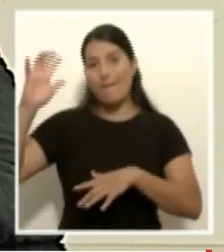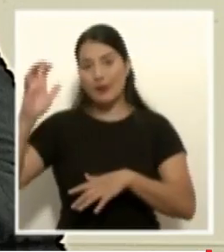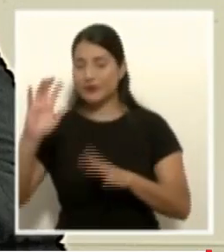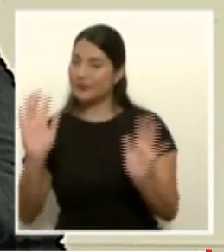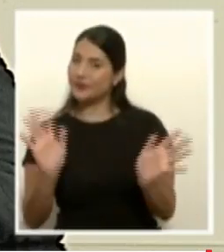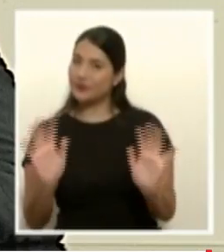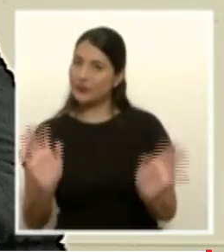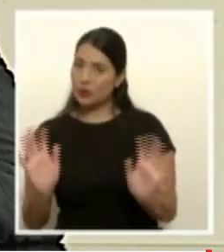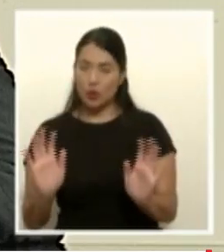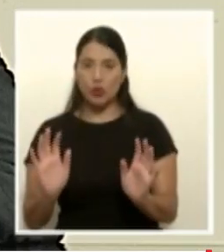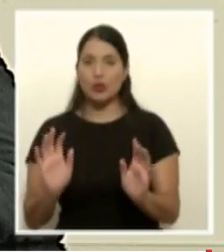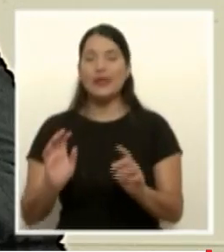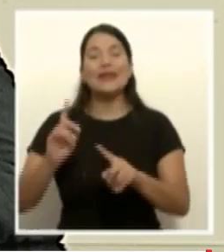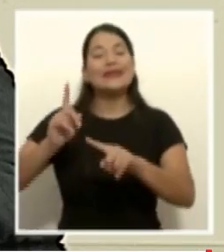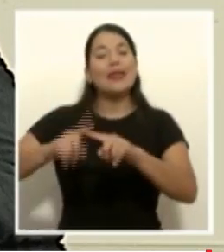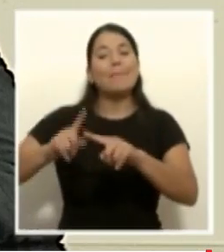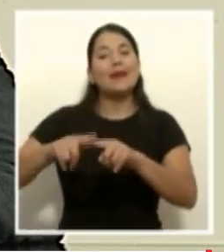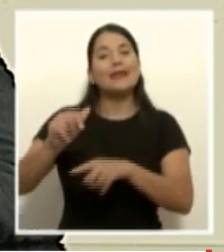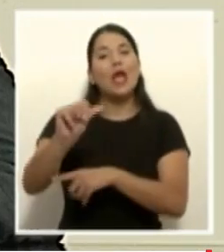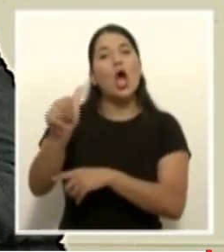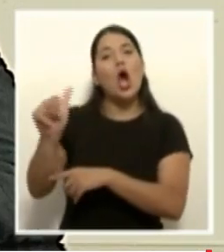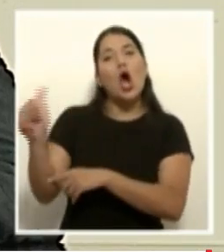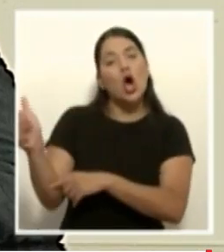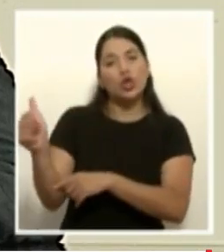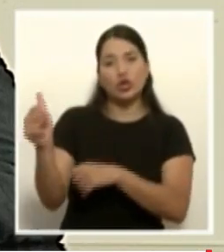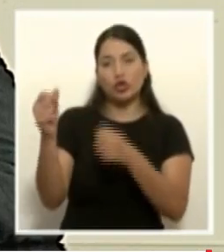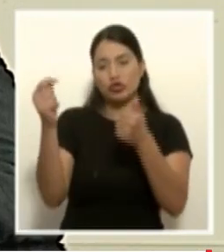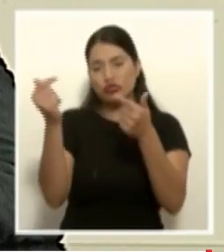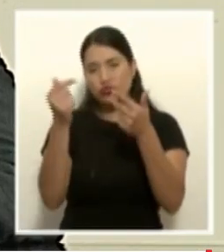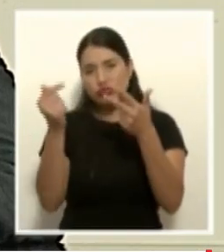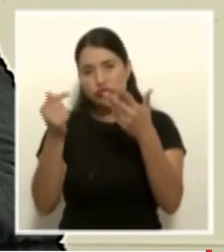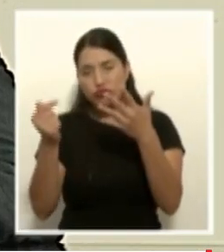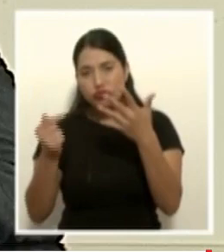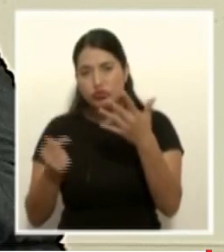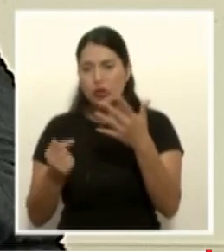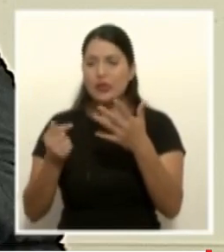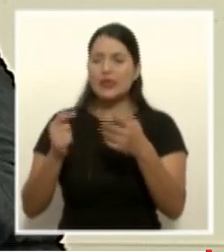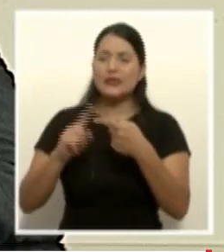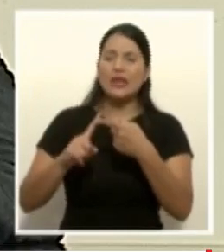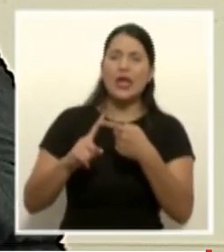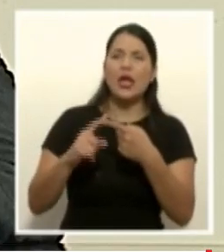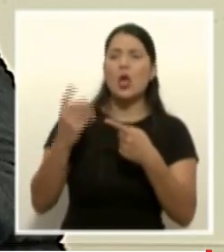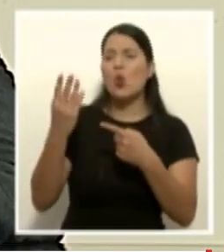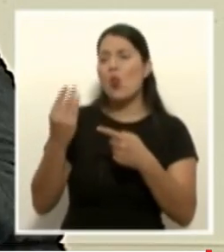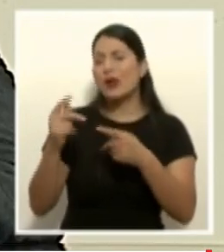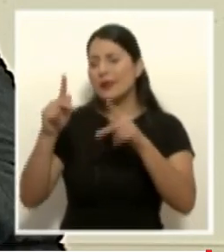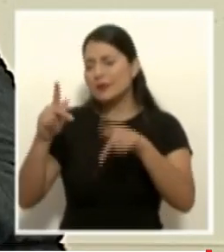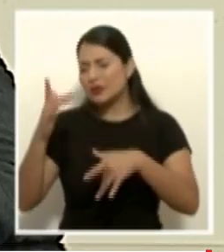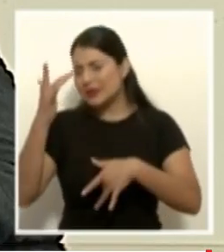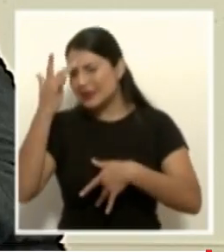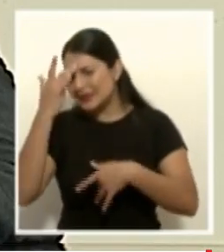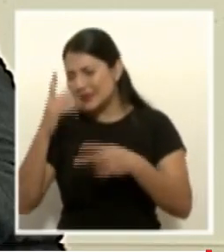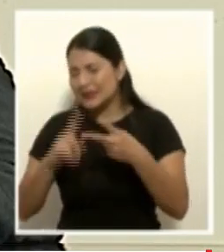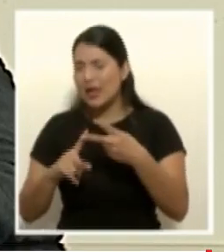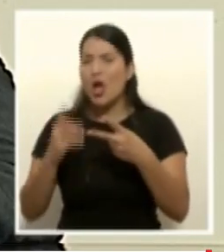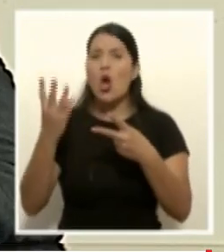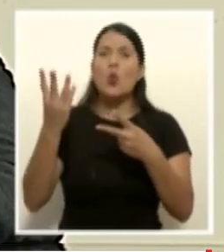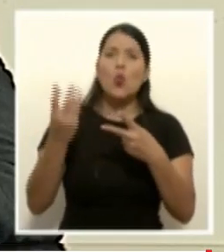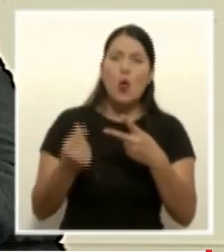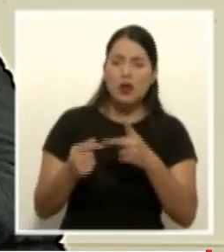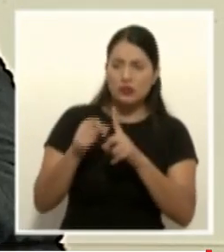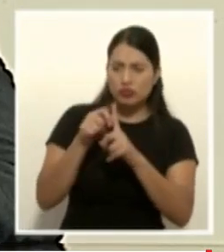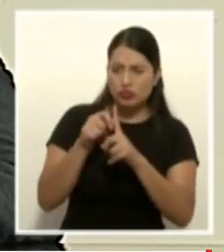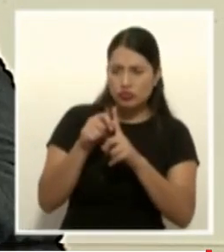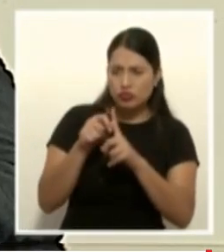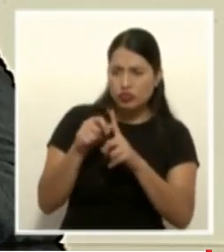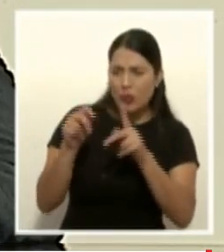son indicadores que se construyen desde el punto de vista de la tendencia de los casos, de la presencia de cuadros sindrómicos, o sea, que haya